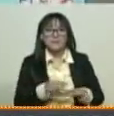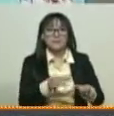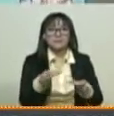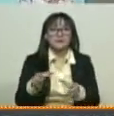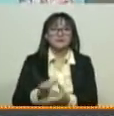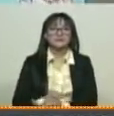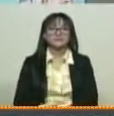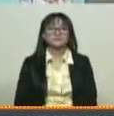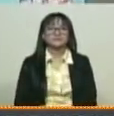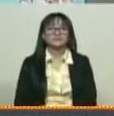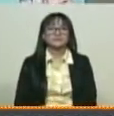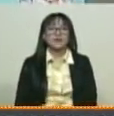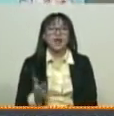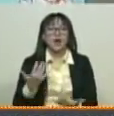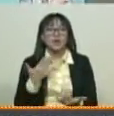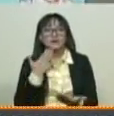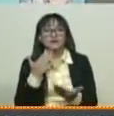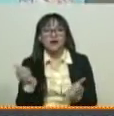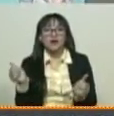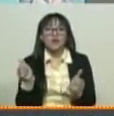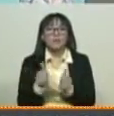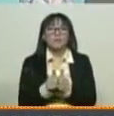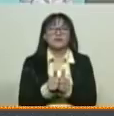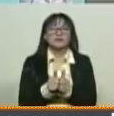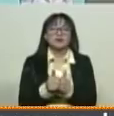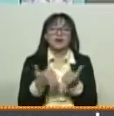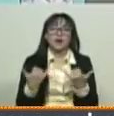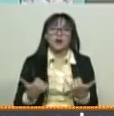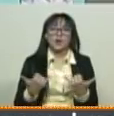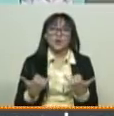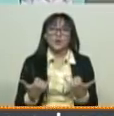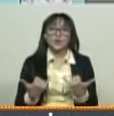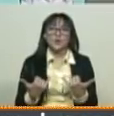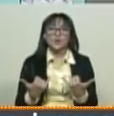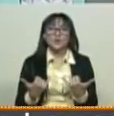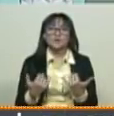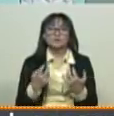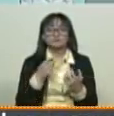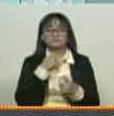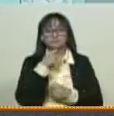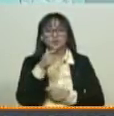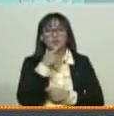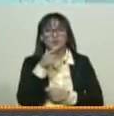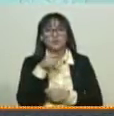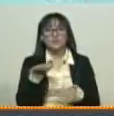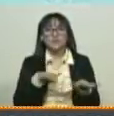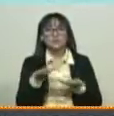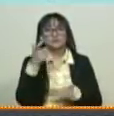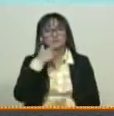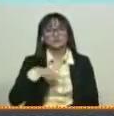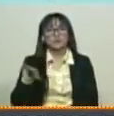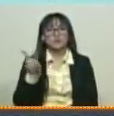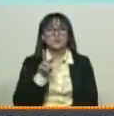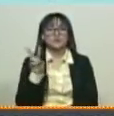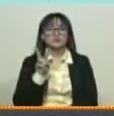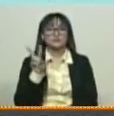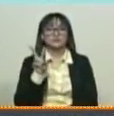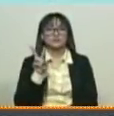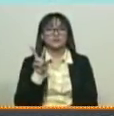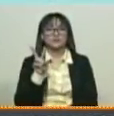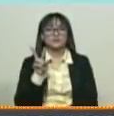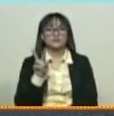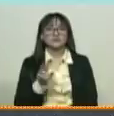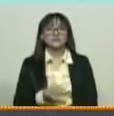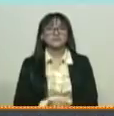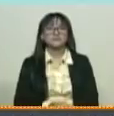Queremos acompañar el día de hoy a esta rueda de prensa del movimiento Somos Venezuela